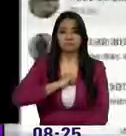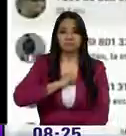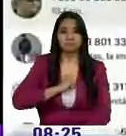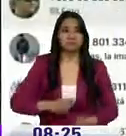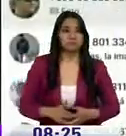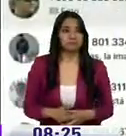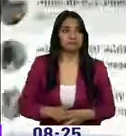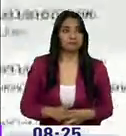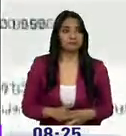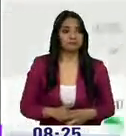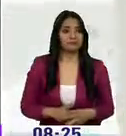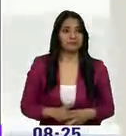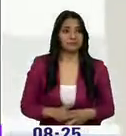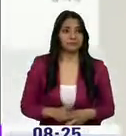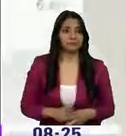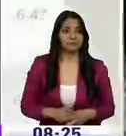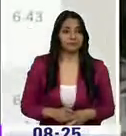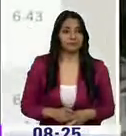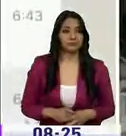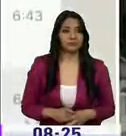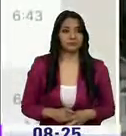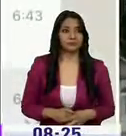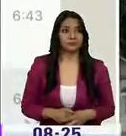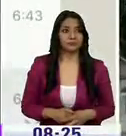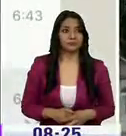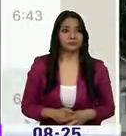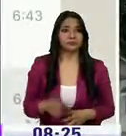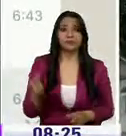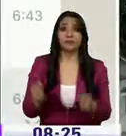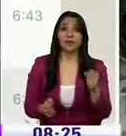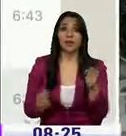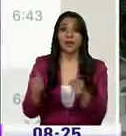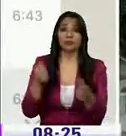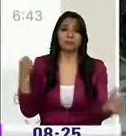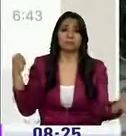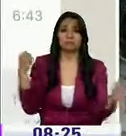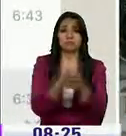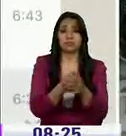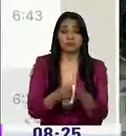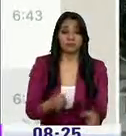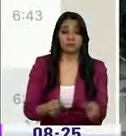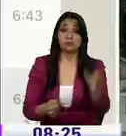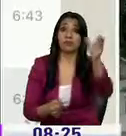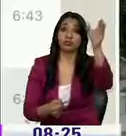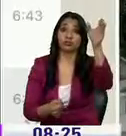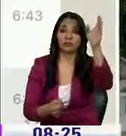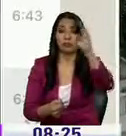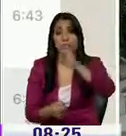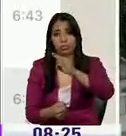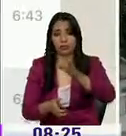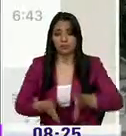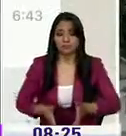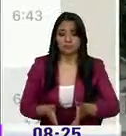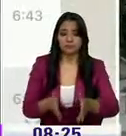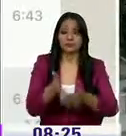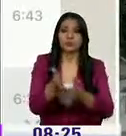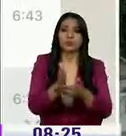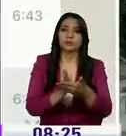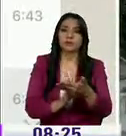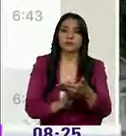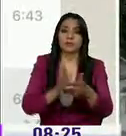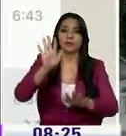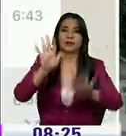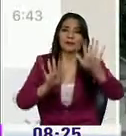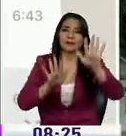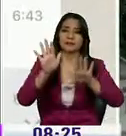Y acá, vean ustedes, un auto se chocó contra este poste en la vía Victoria, en la vía que va a Guayabamba, el 15, ya son